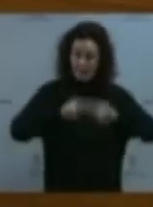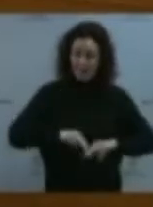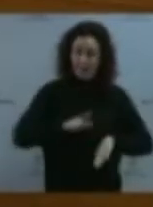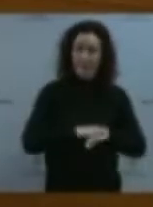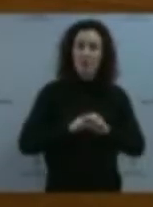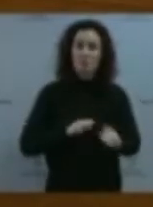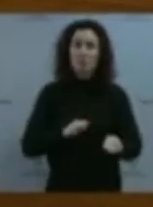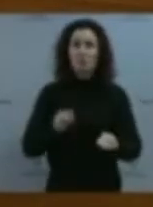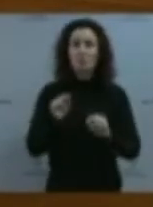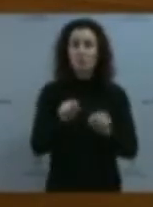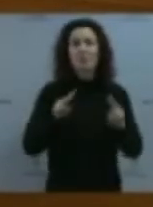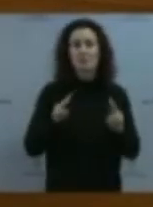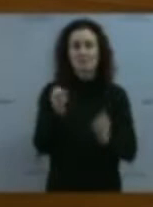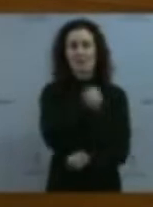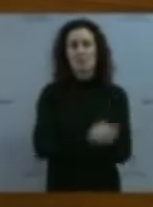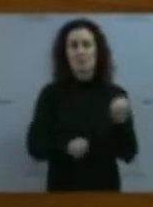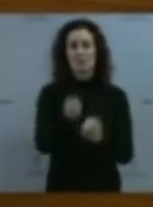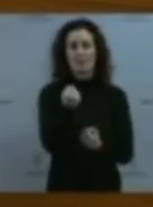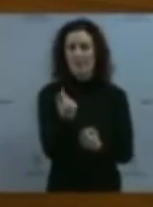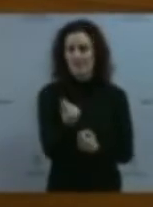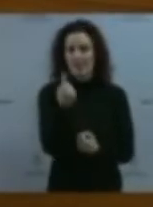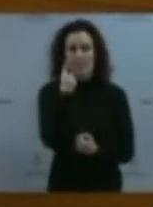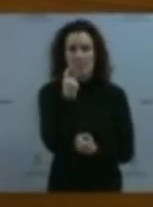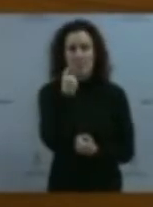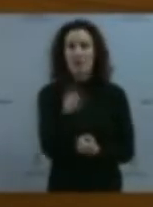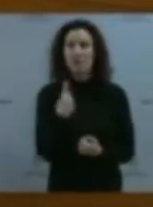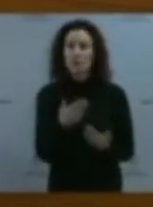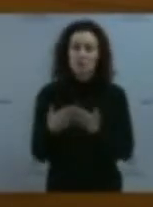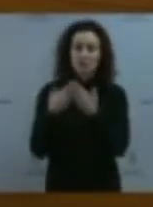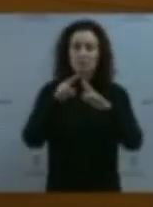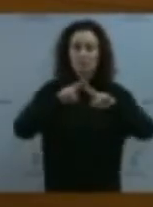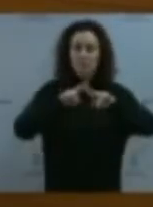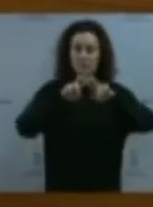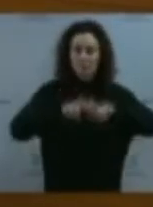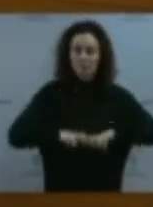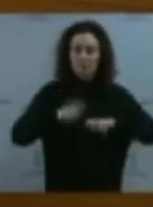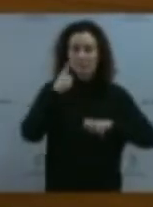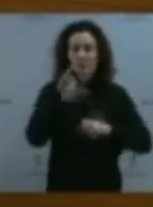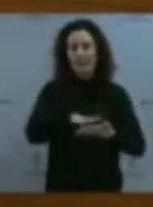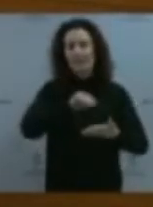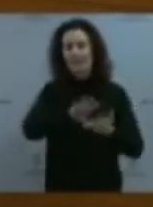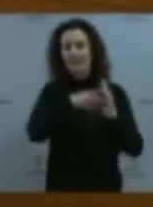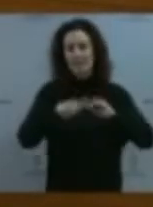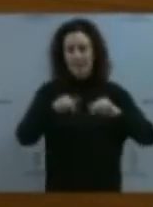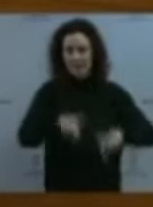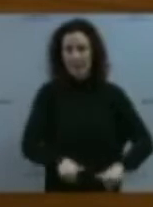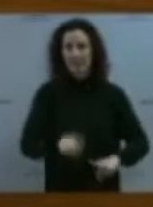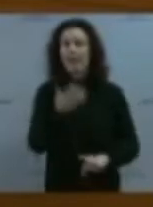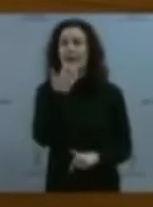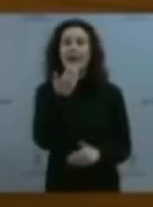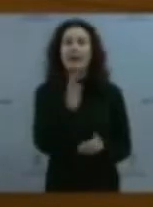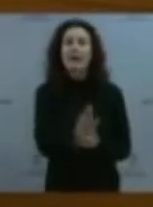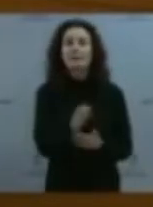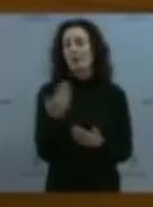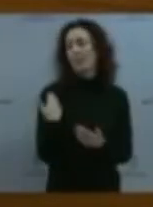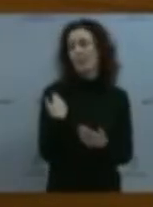nosotros analizamos, estudiamos, interpretamos y tratamos de aplicar. Uno de los ejemplos más recientes que tiene de esto que estoy haciendo